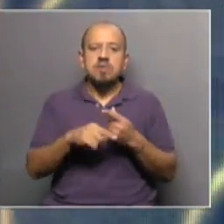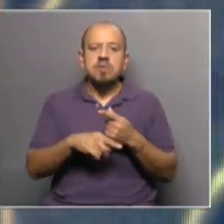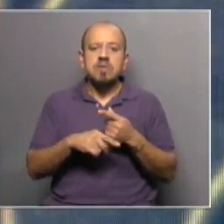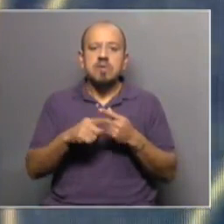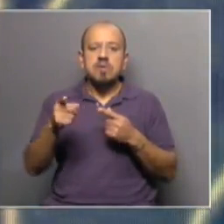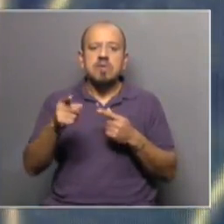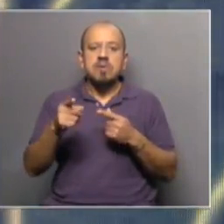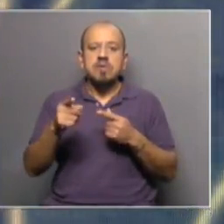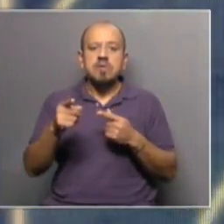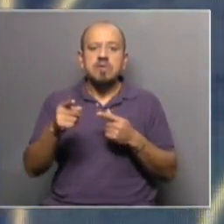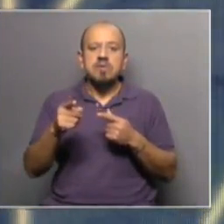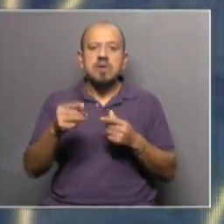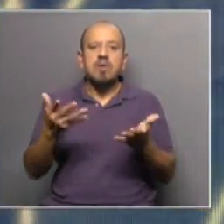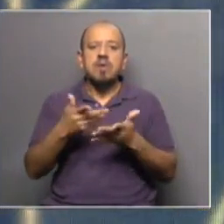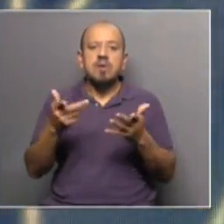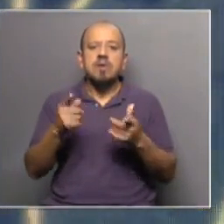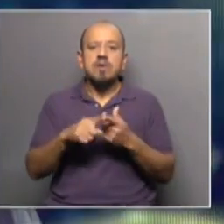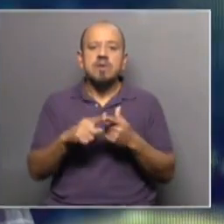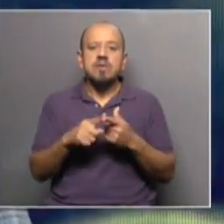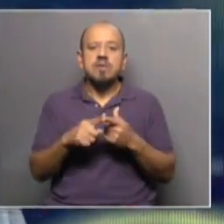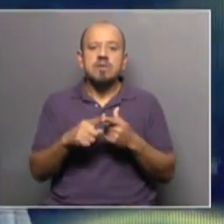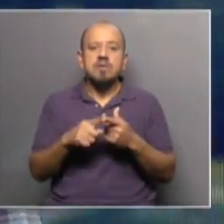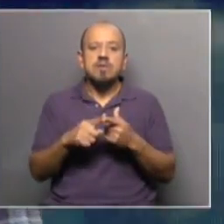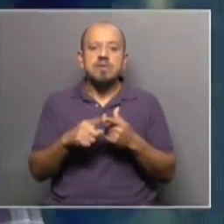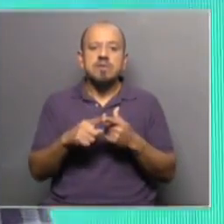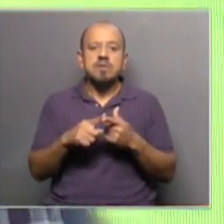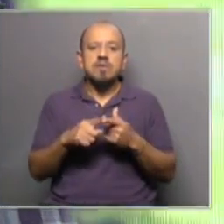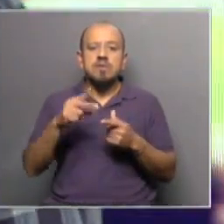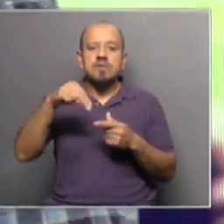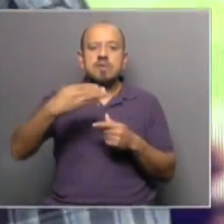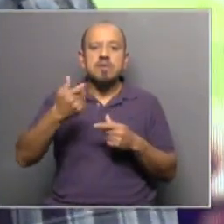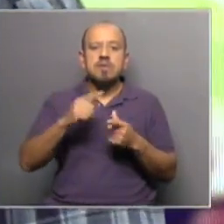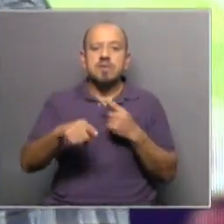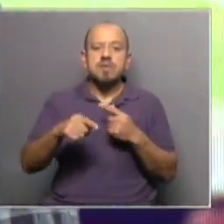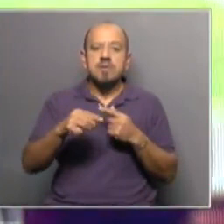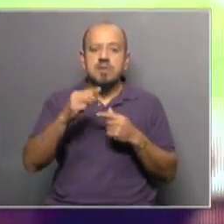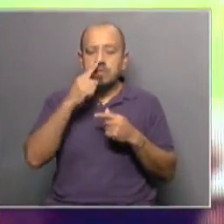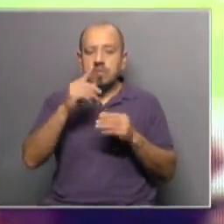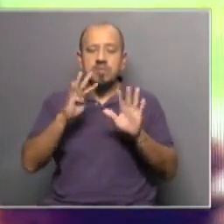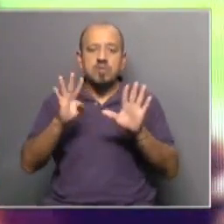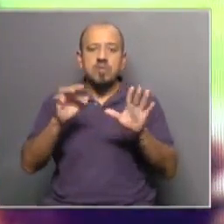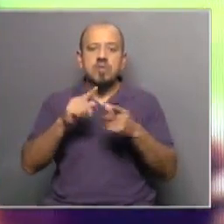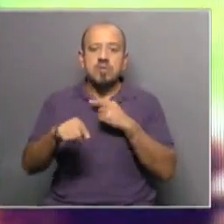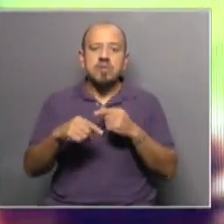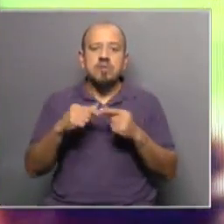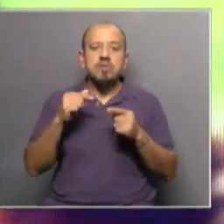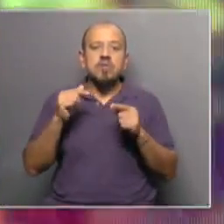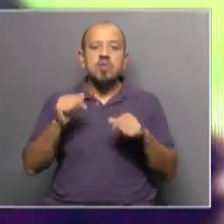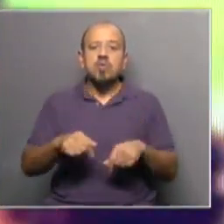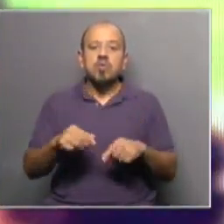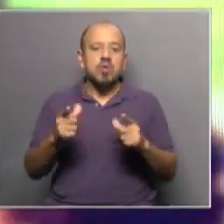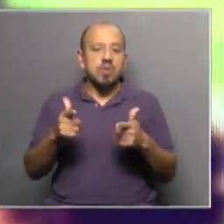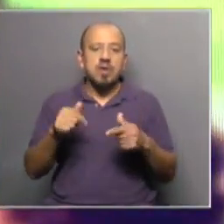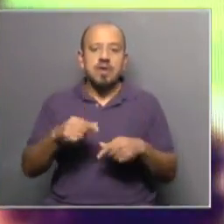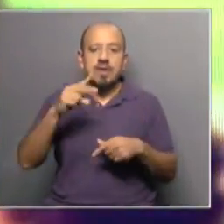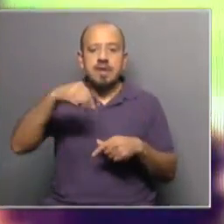el símbolo, digamos, que se usa. Y en la NBA hubo algunos casos más para atrás, en los 90, jugadores que terminaron fuera de la liga. Y hoy en día no pasa lo